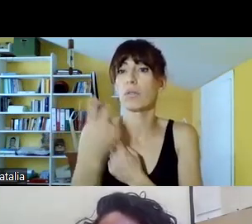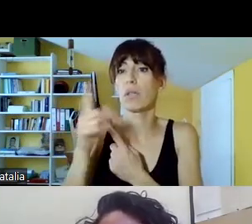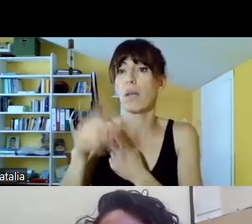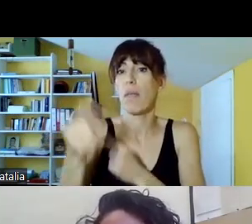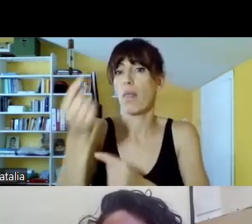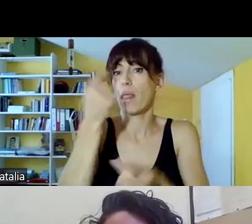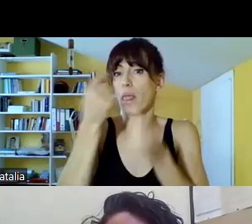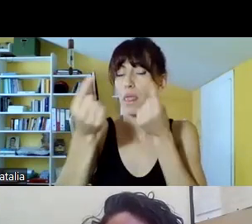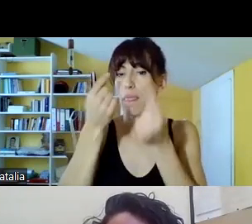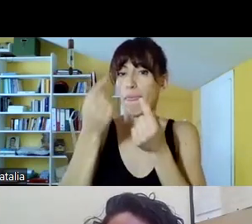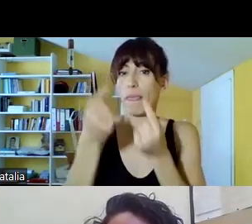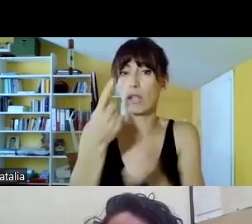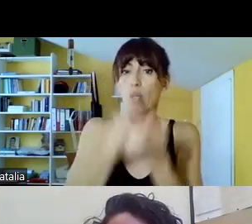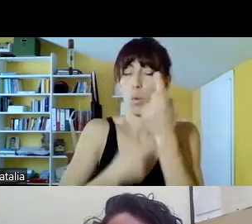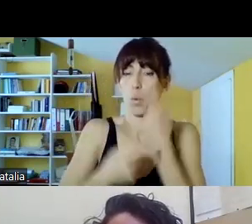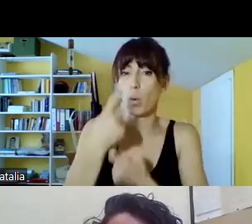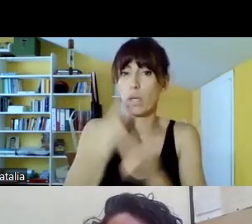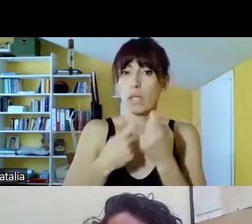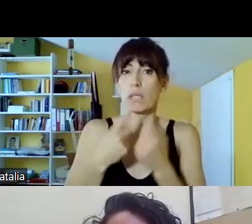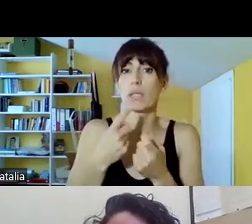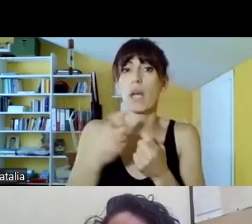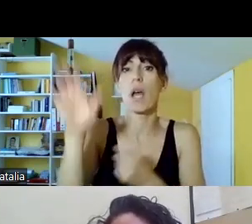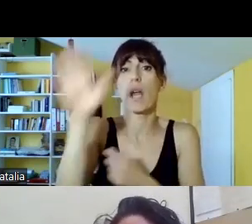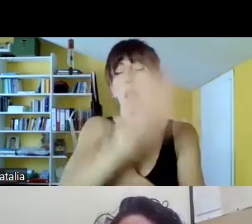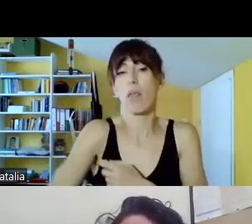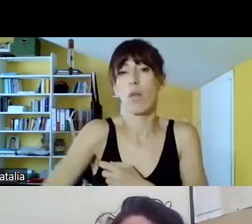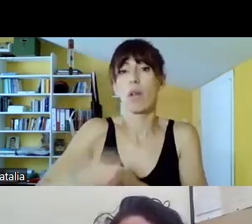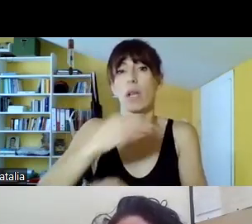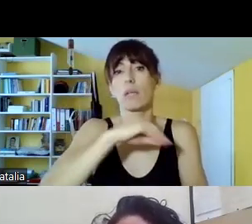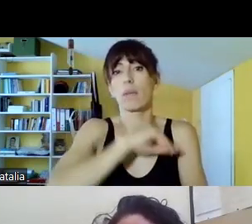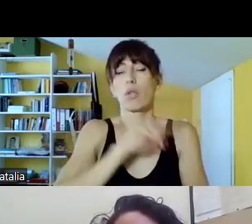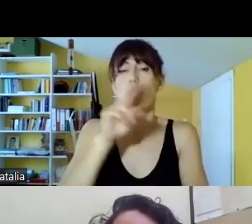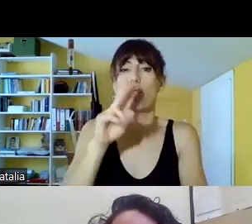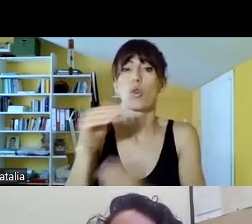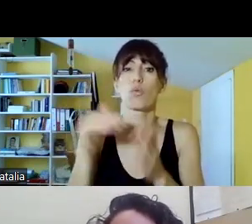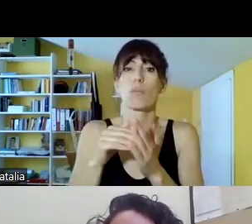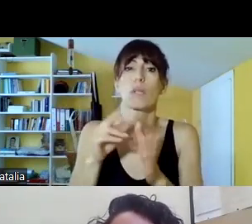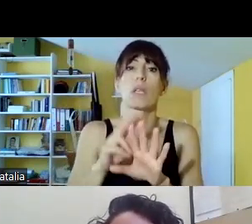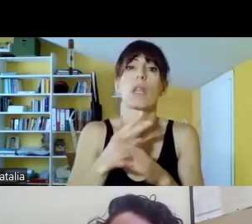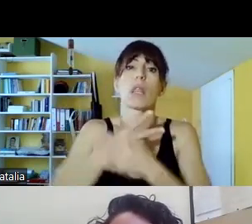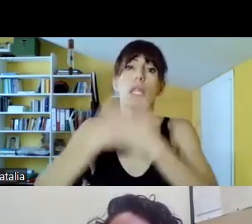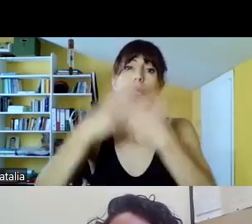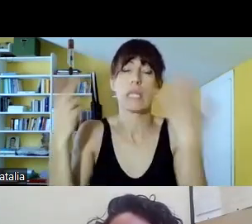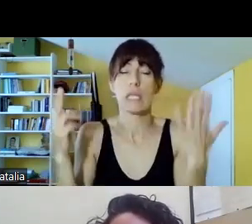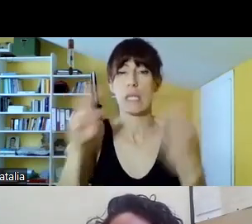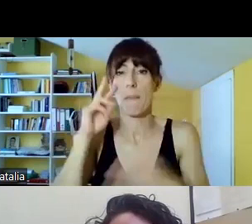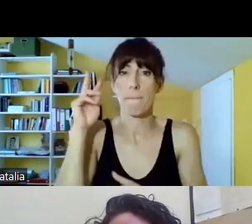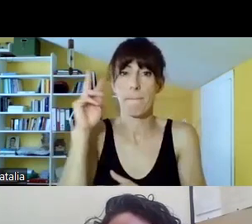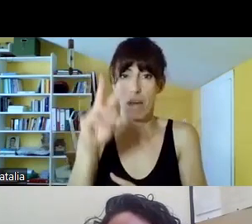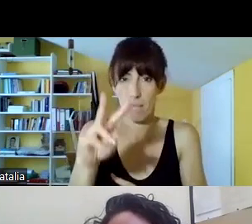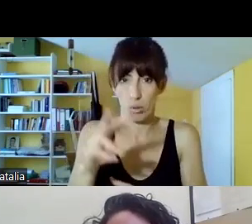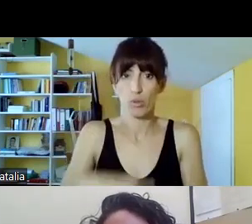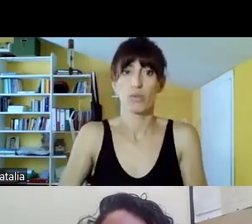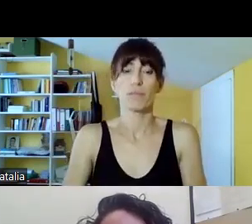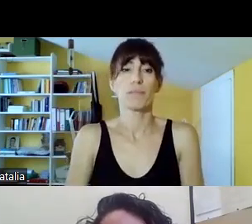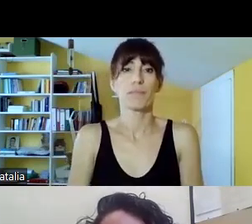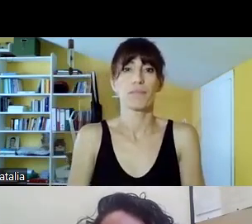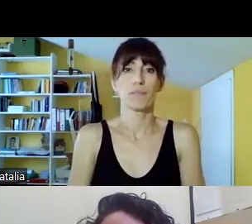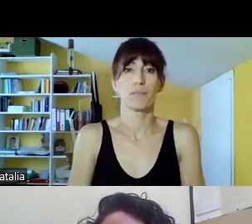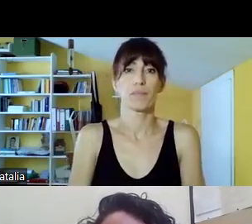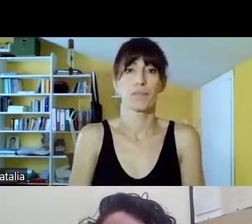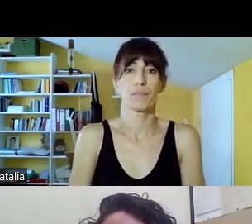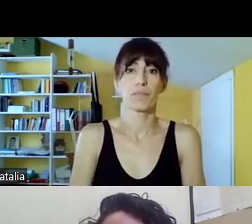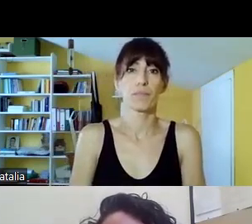la Encuesta Nacional de España del 2017, vemos que aquí aparecen